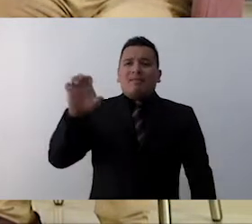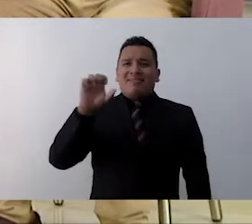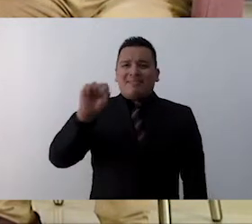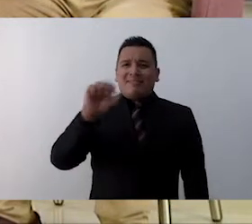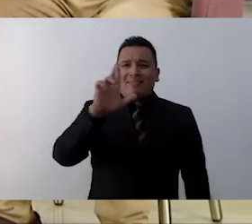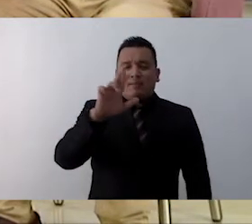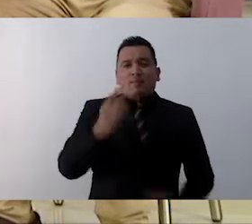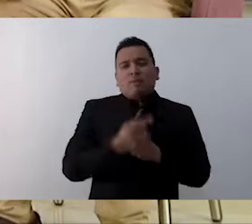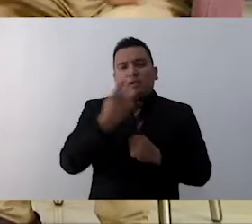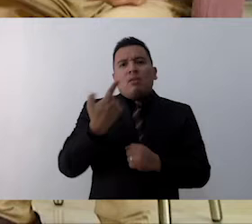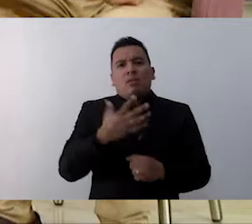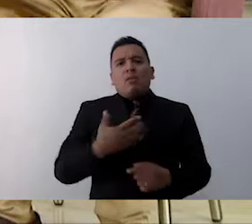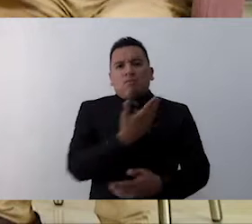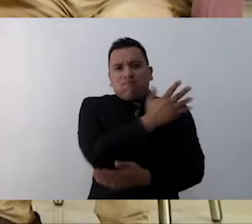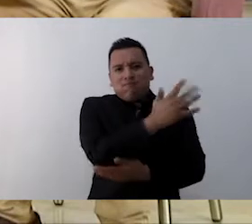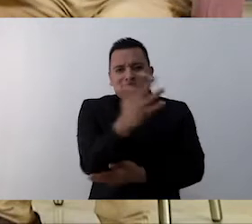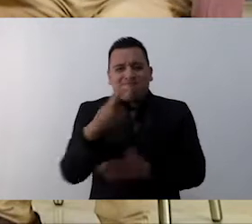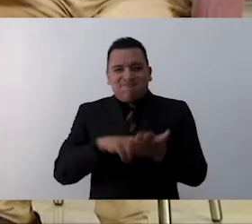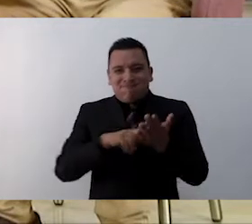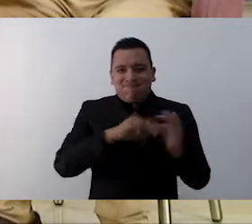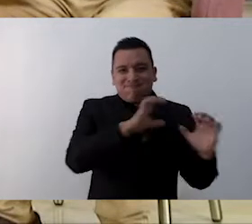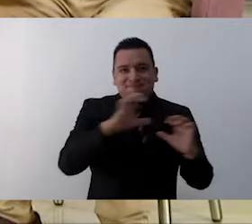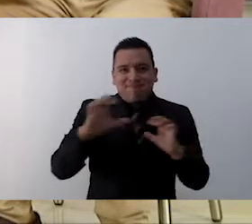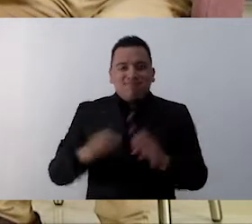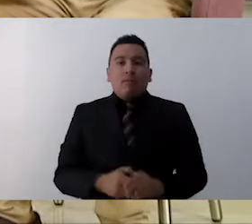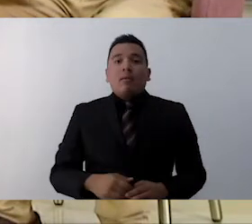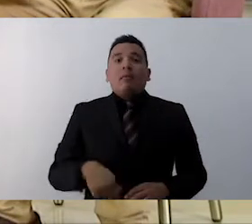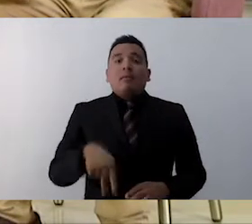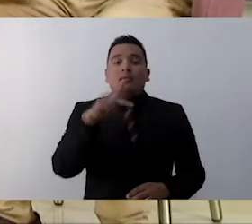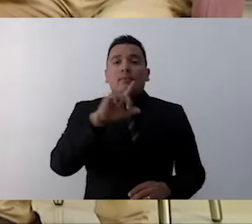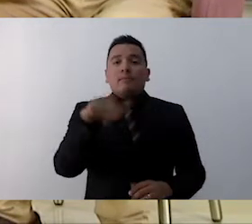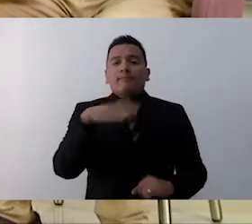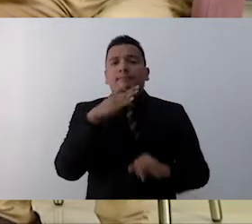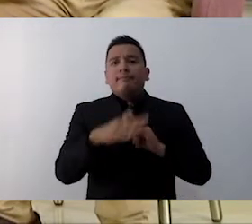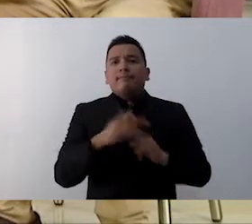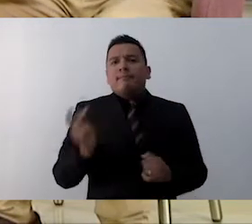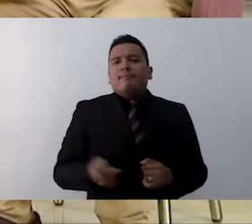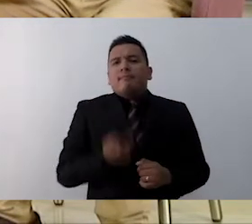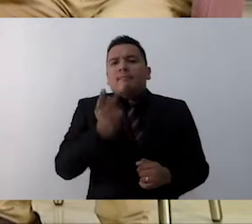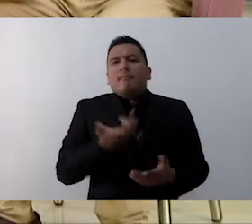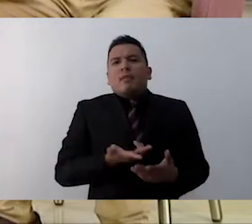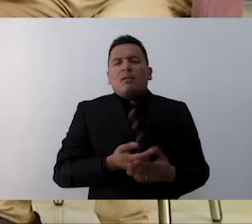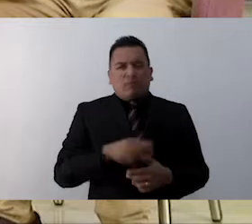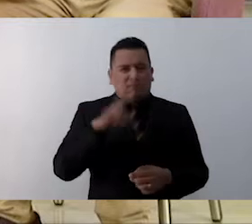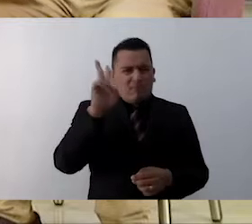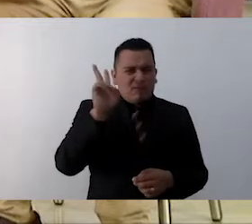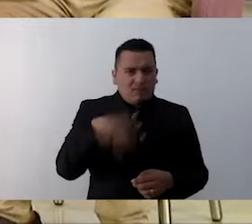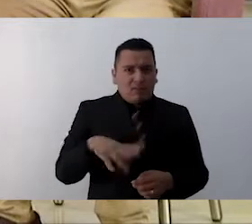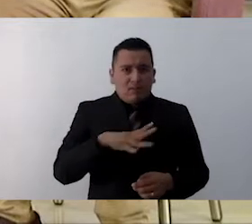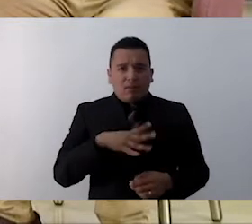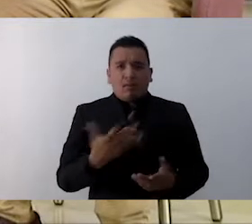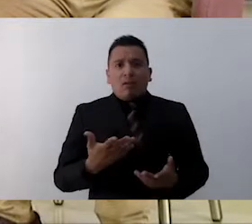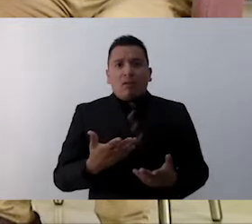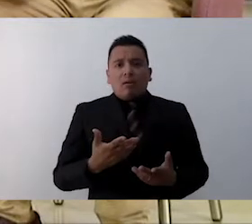porque cumple temas ecológicos, temas ambientales, y al final del día la pregunta sería,